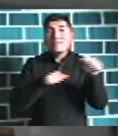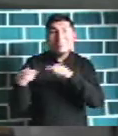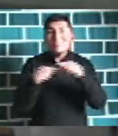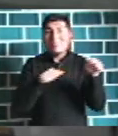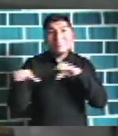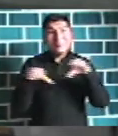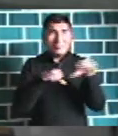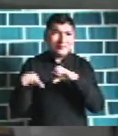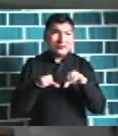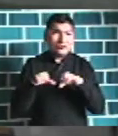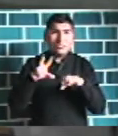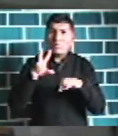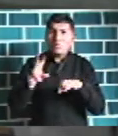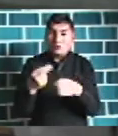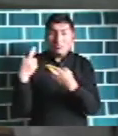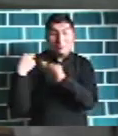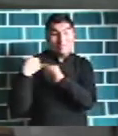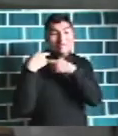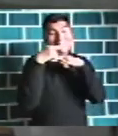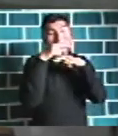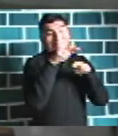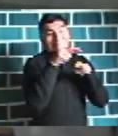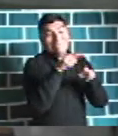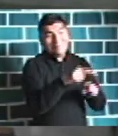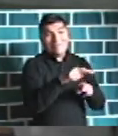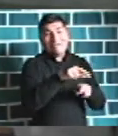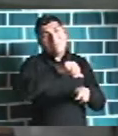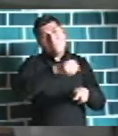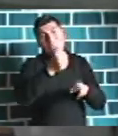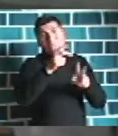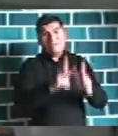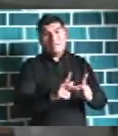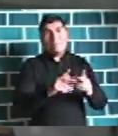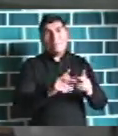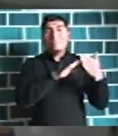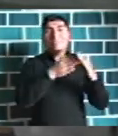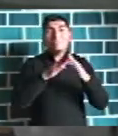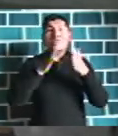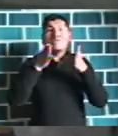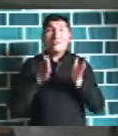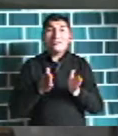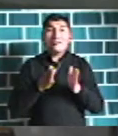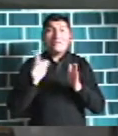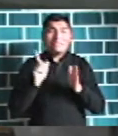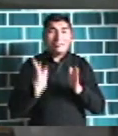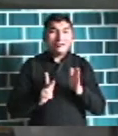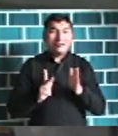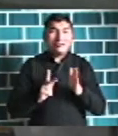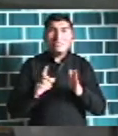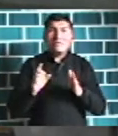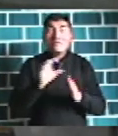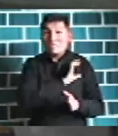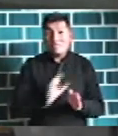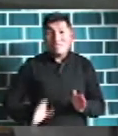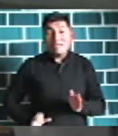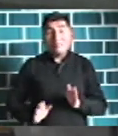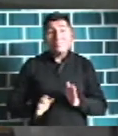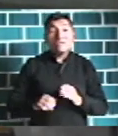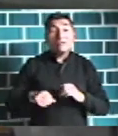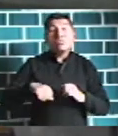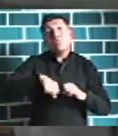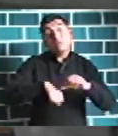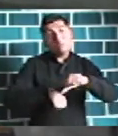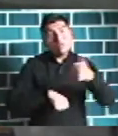que no deleguemos nuestra responsabilidad de ciudadanos menos de cristianos a